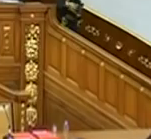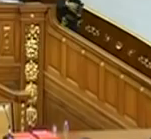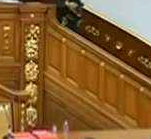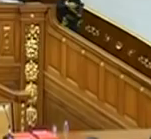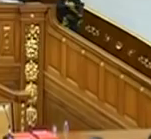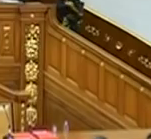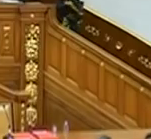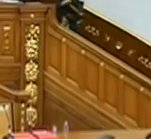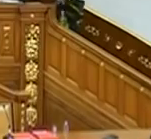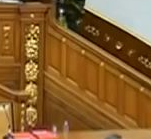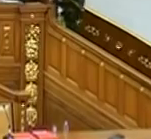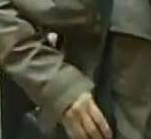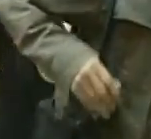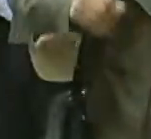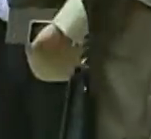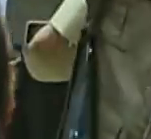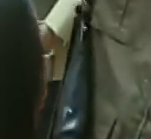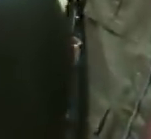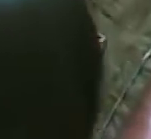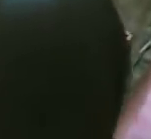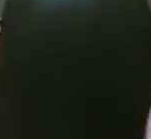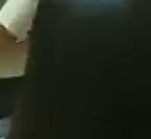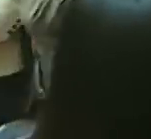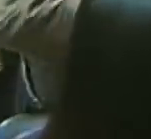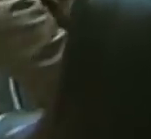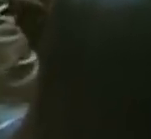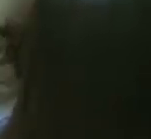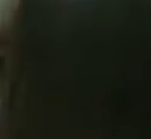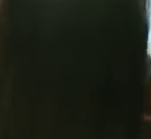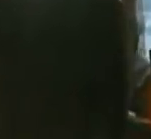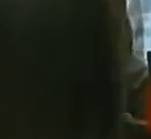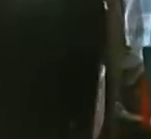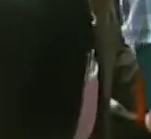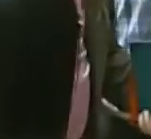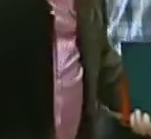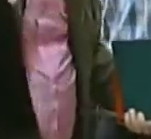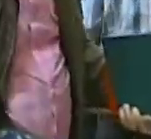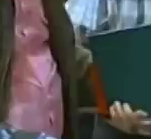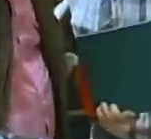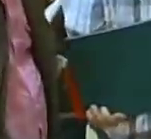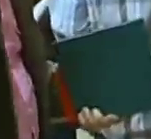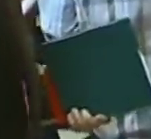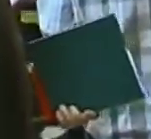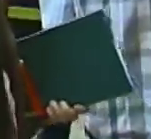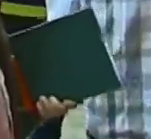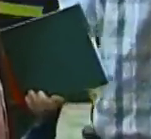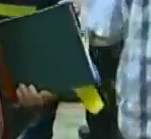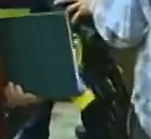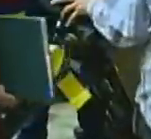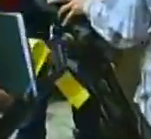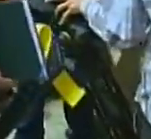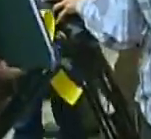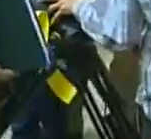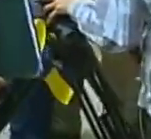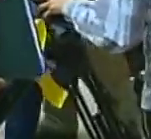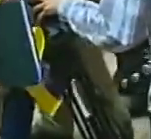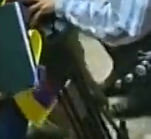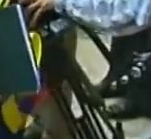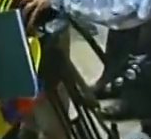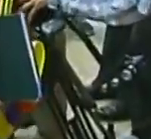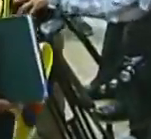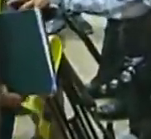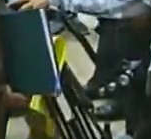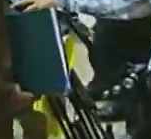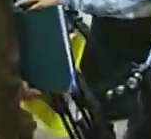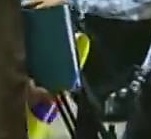el odio, por la convivencia pacífica y por la tolerancia. Recordemos que esta ley se aprueba producto de la violencia ocurrida en nuestro